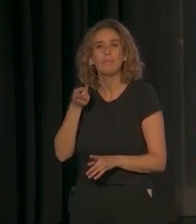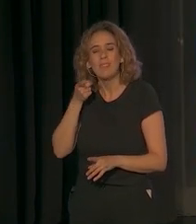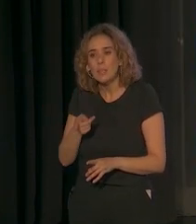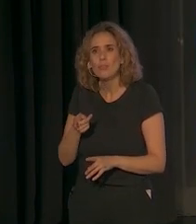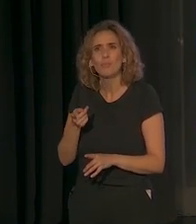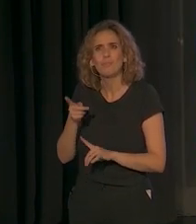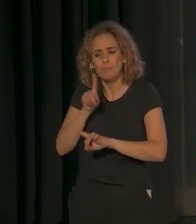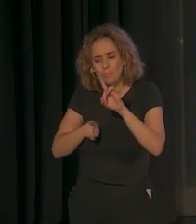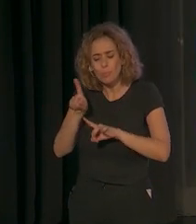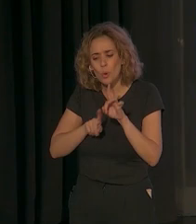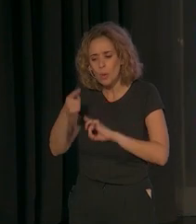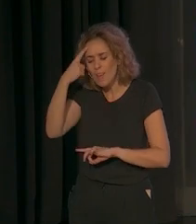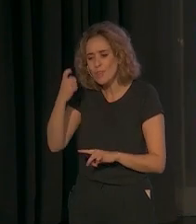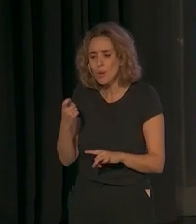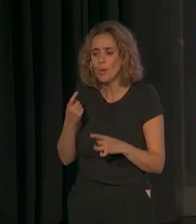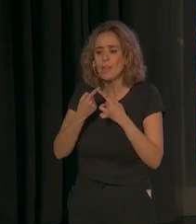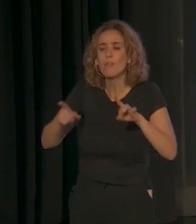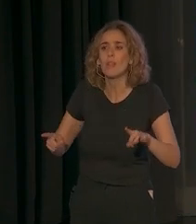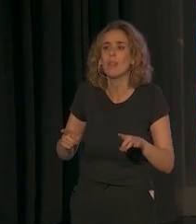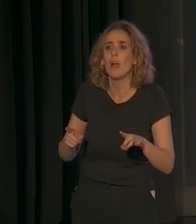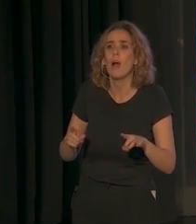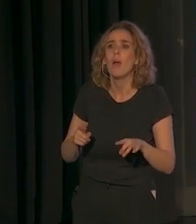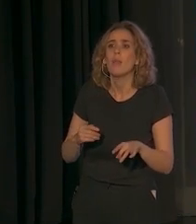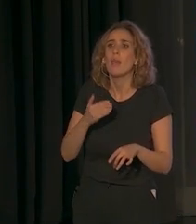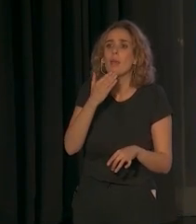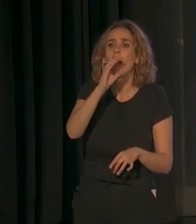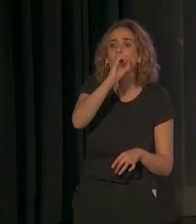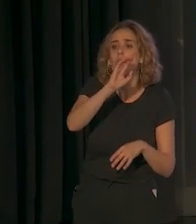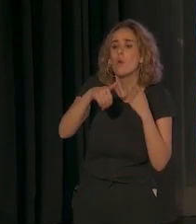diferencia de 0 a 5. Y